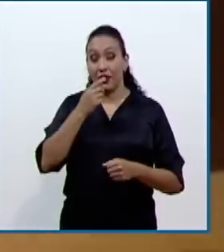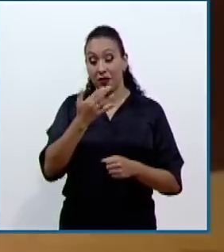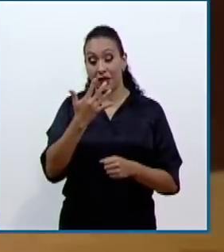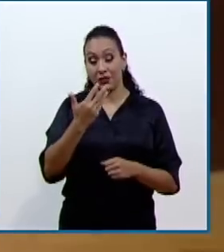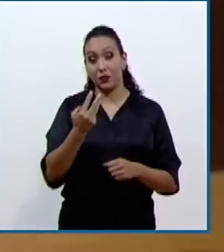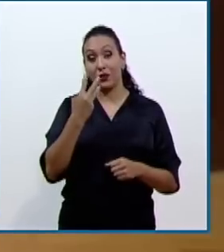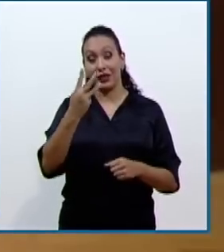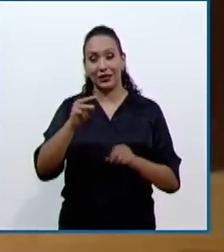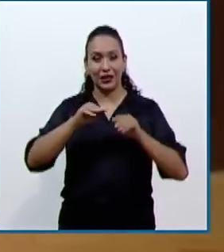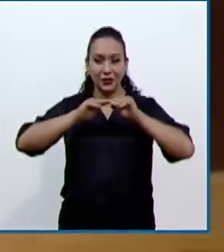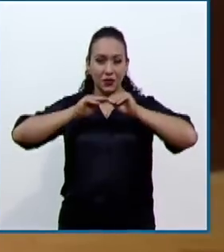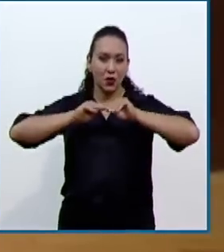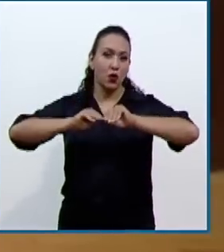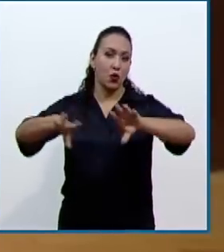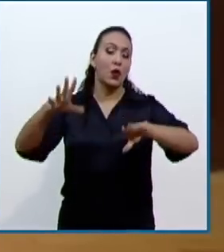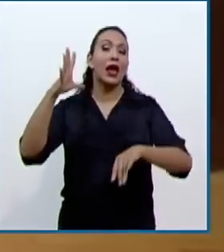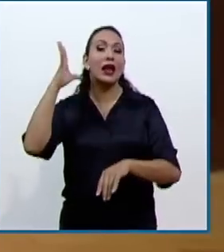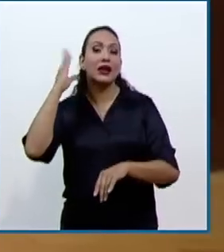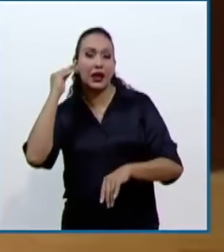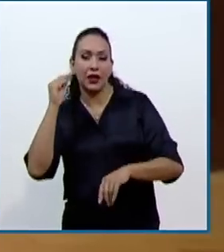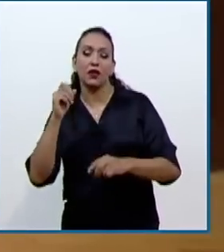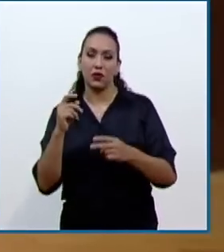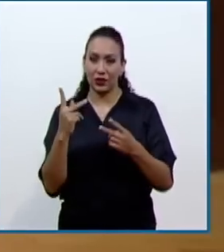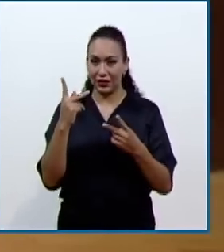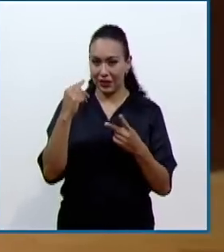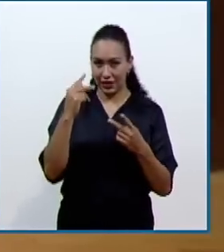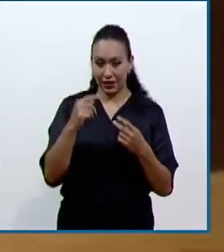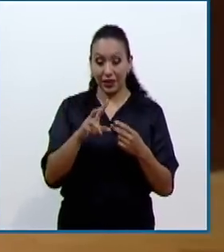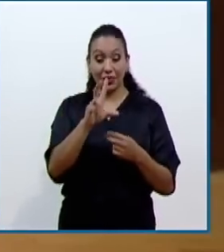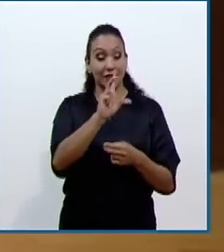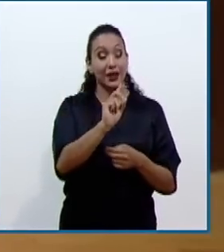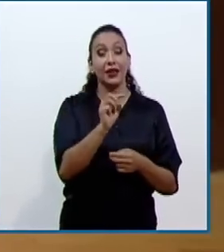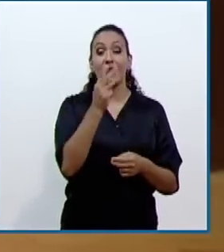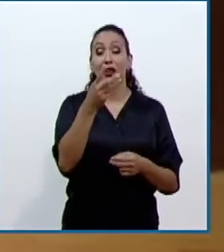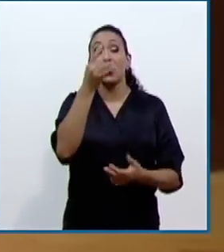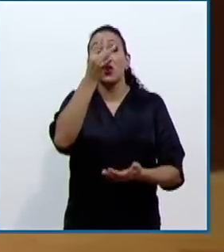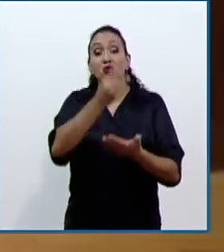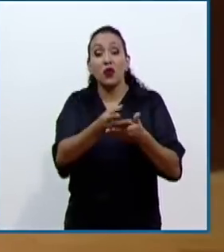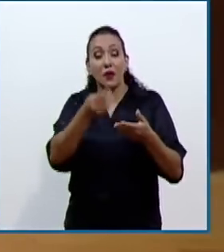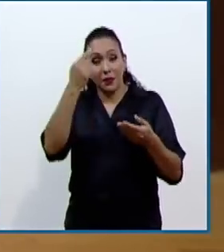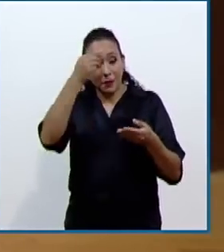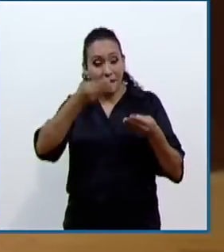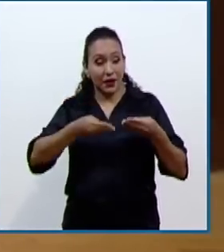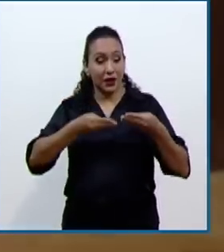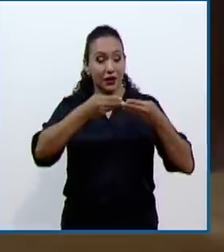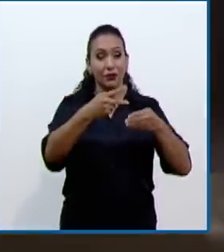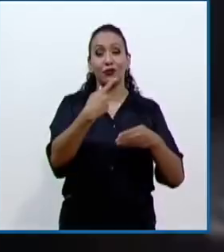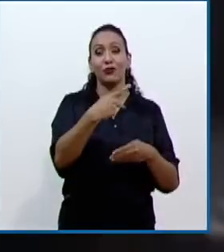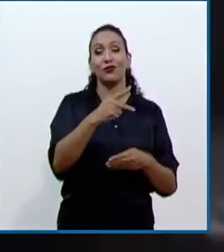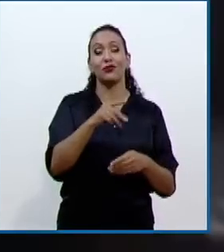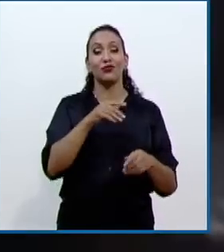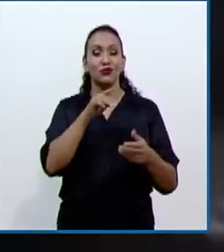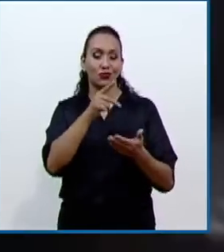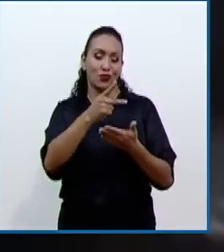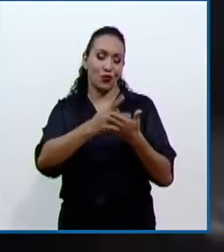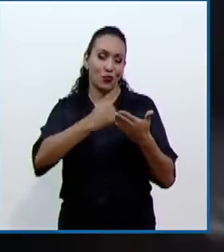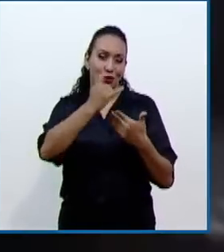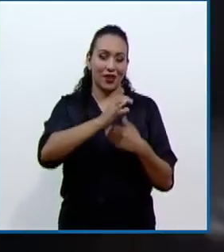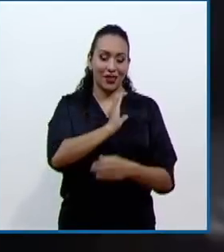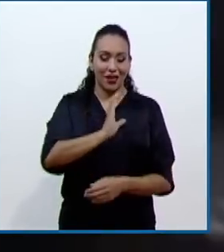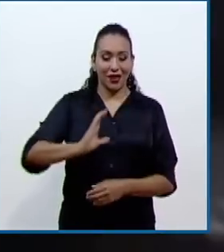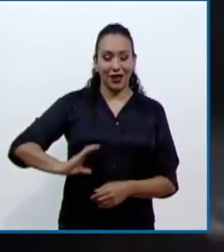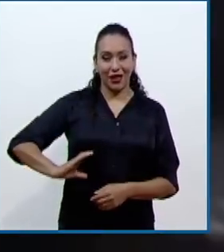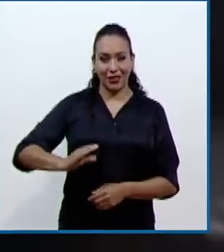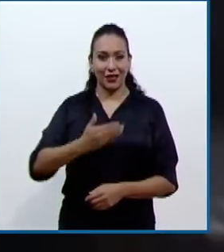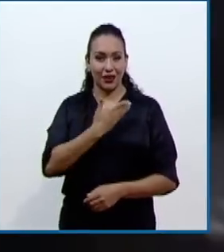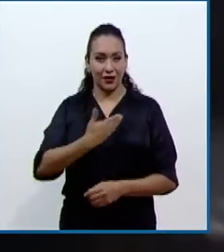promocionales de radio y televisión que difundió, 33 se destinaron únicamente a su candidatura presidencial, mientras que en 17 promovió